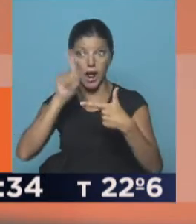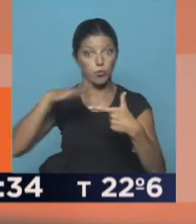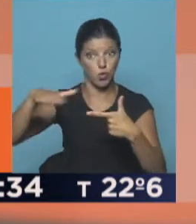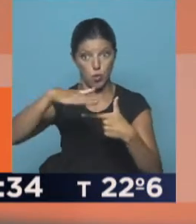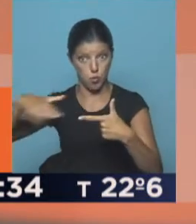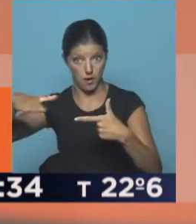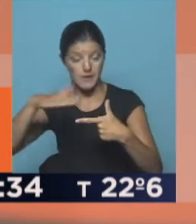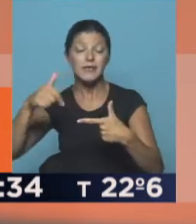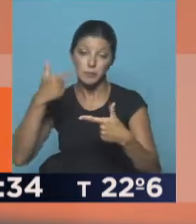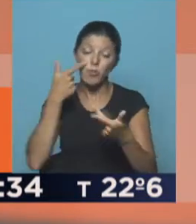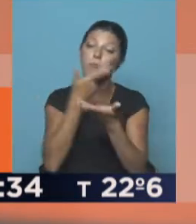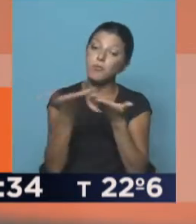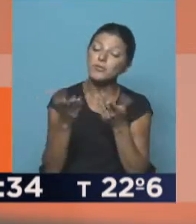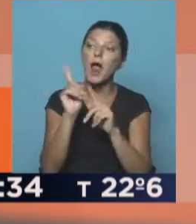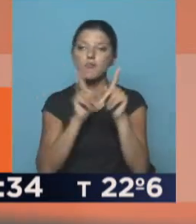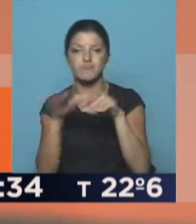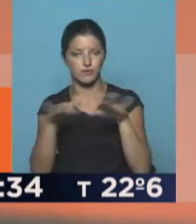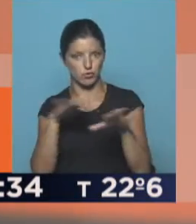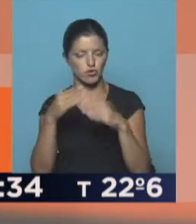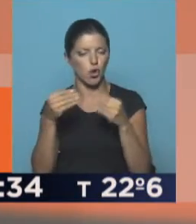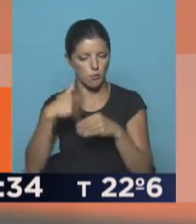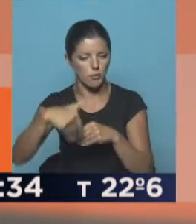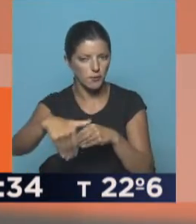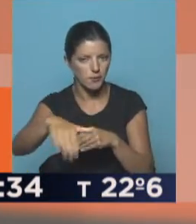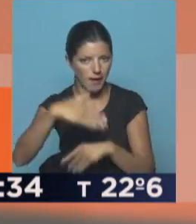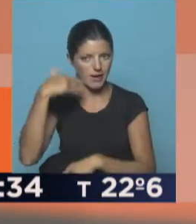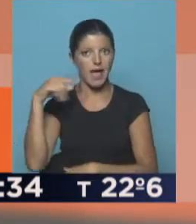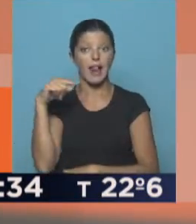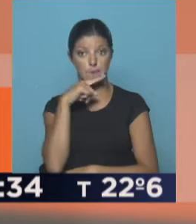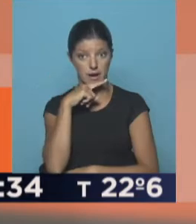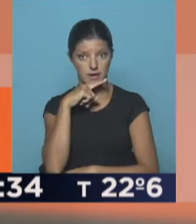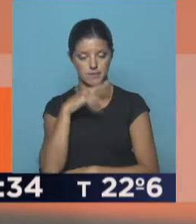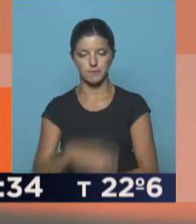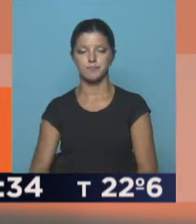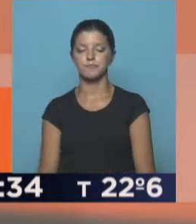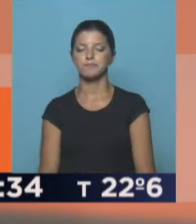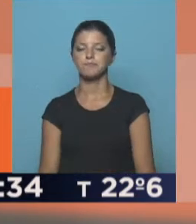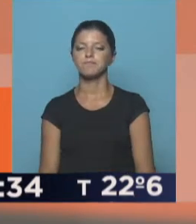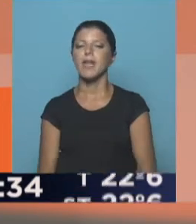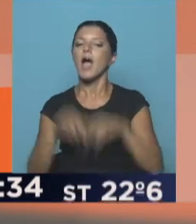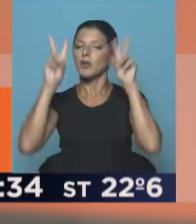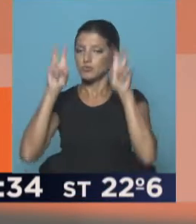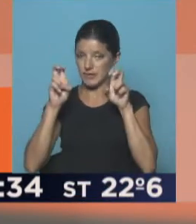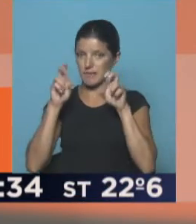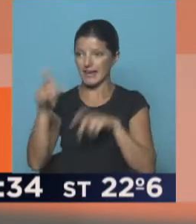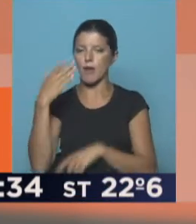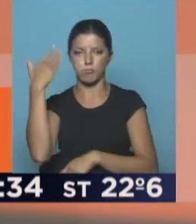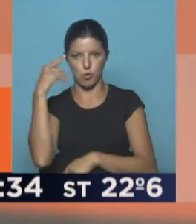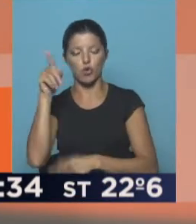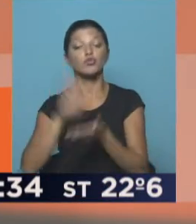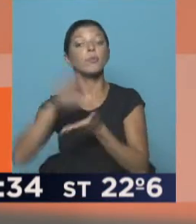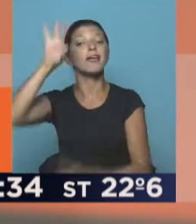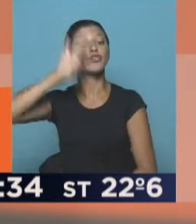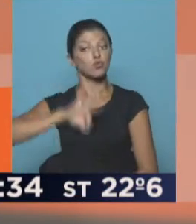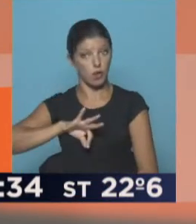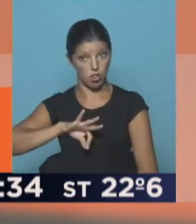marcar el curso de lo que es Alemania. Hay un tema en el que sí, y Schulz se ha metido y mucho, son los salarios. Este es un tema.